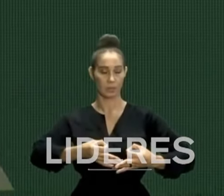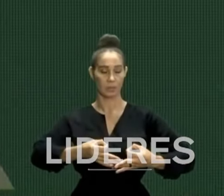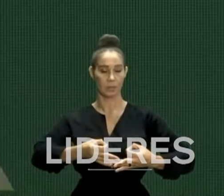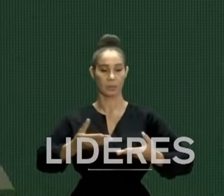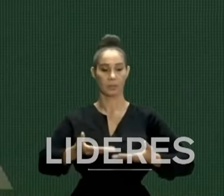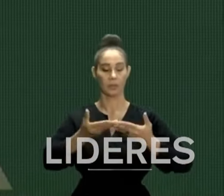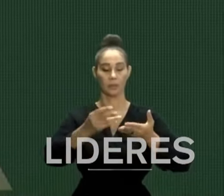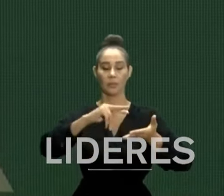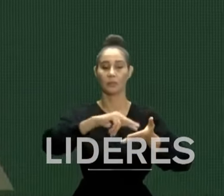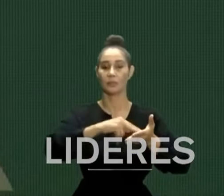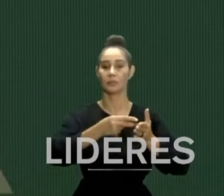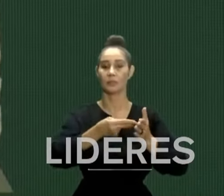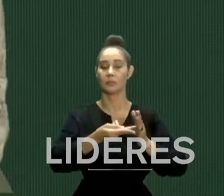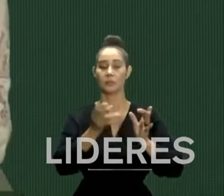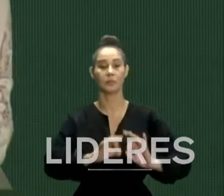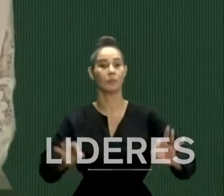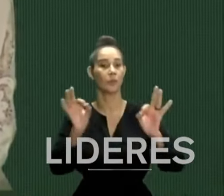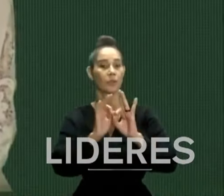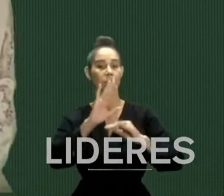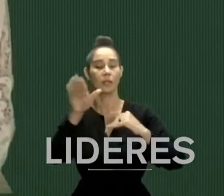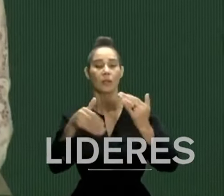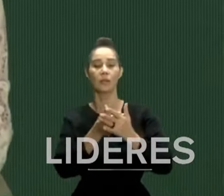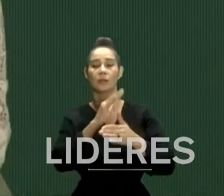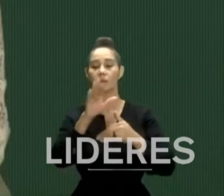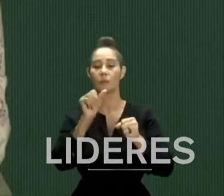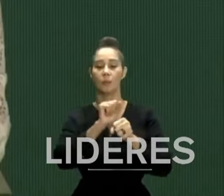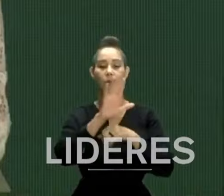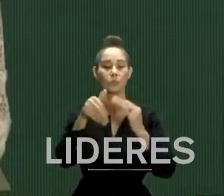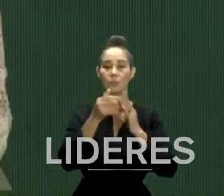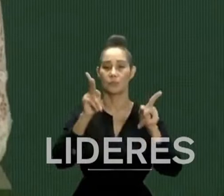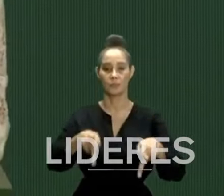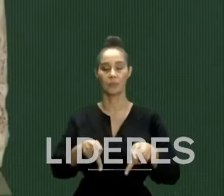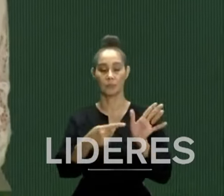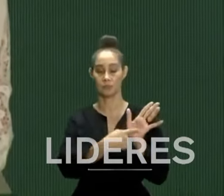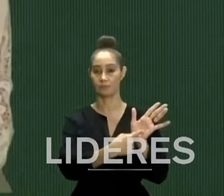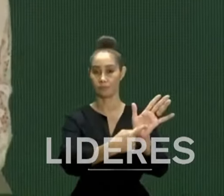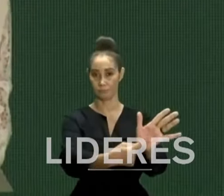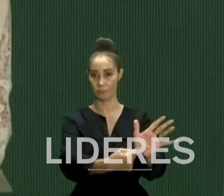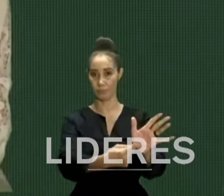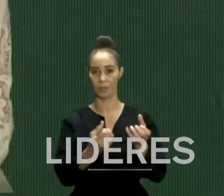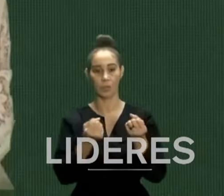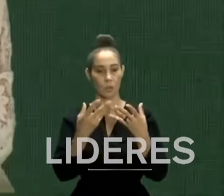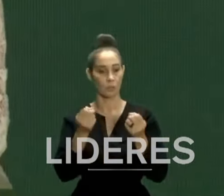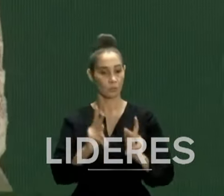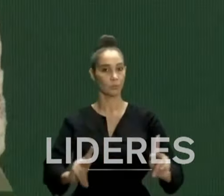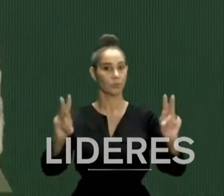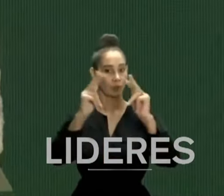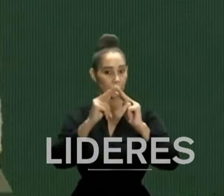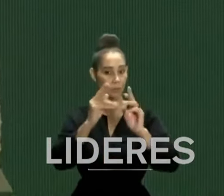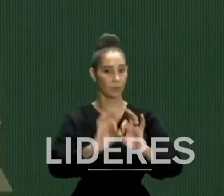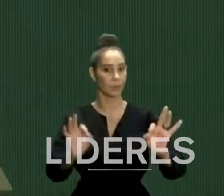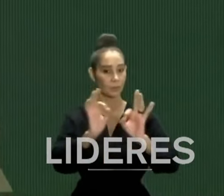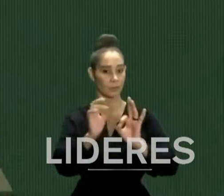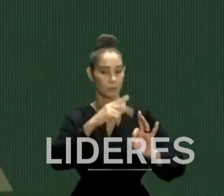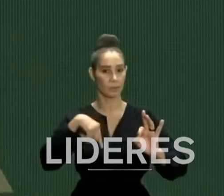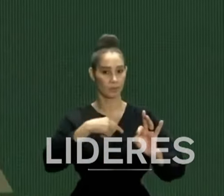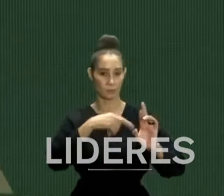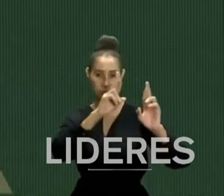dándole significado a lo que hacemos por nuestra gente, demostrándole lo mucho que lo valoramos